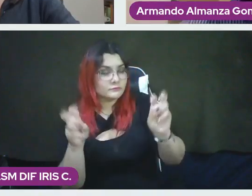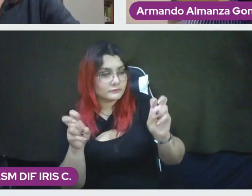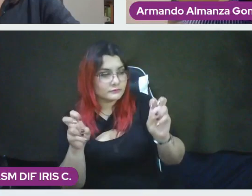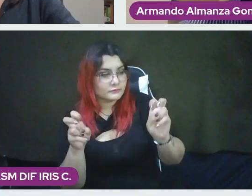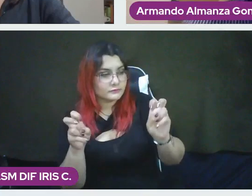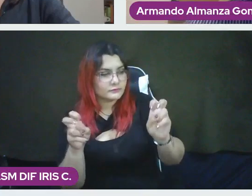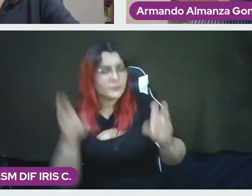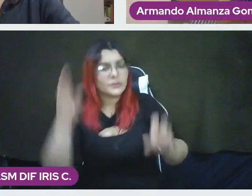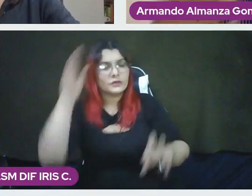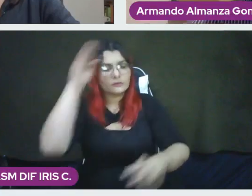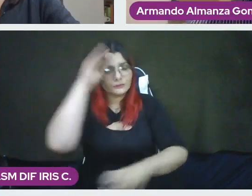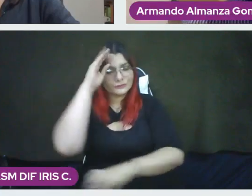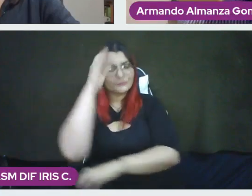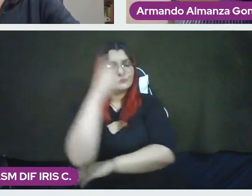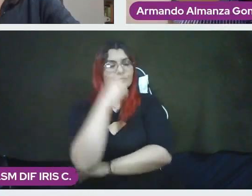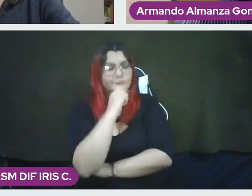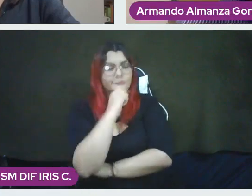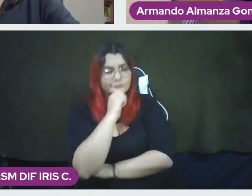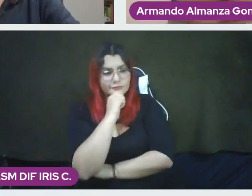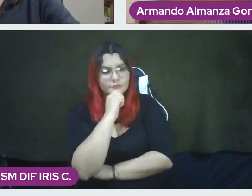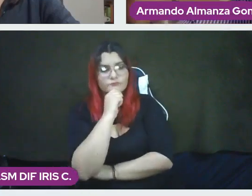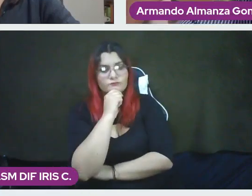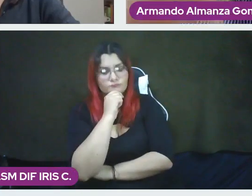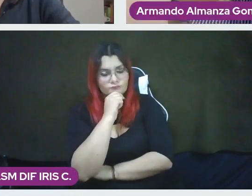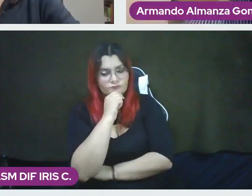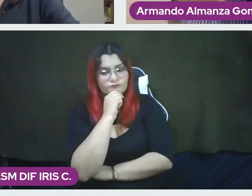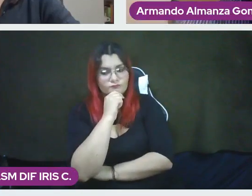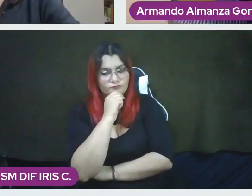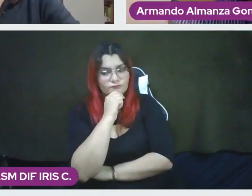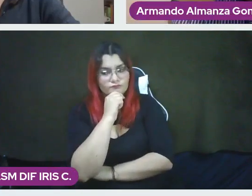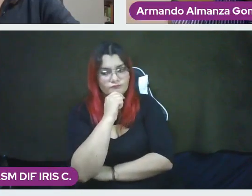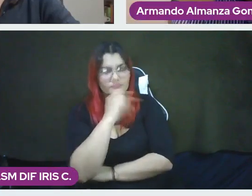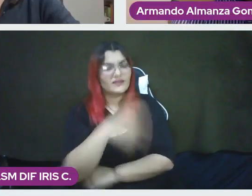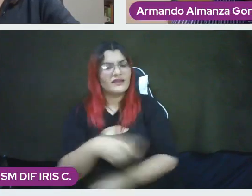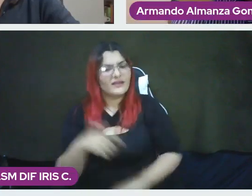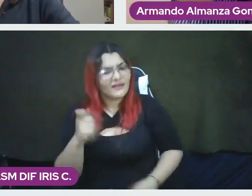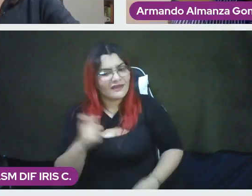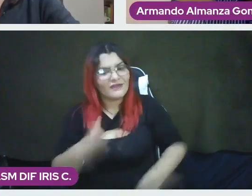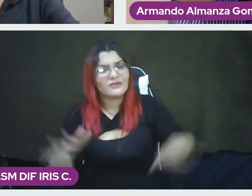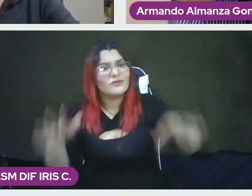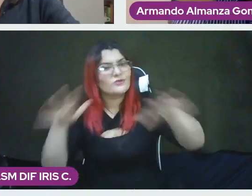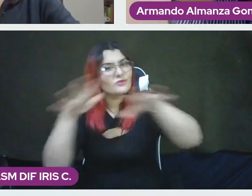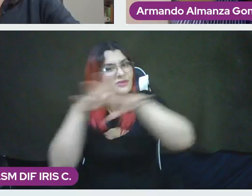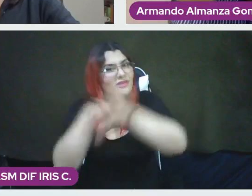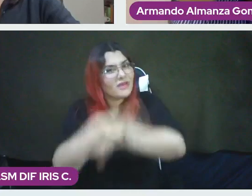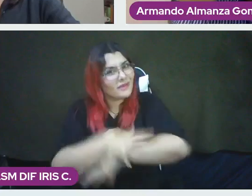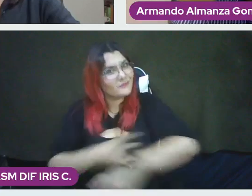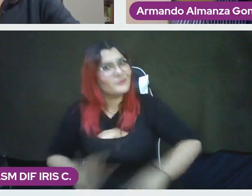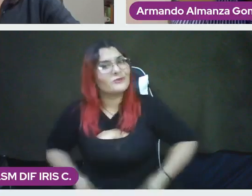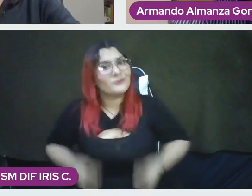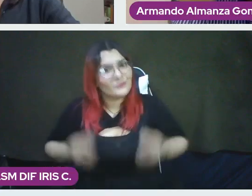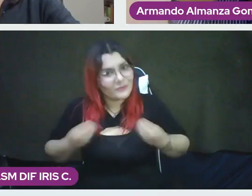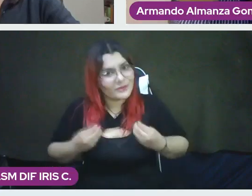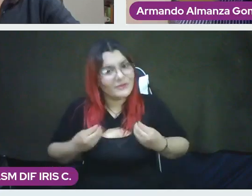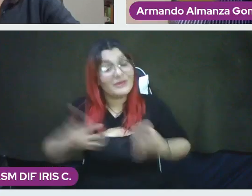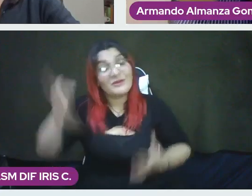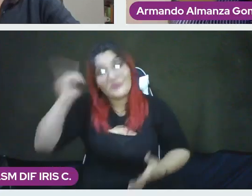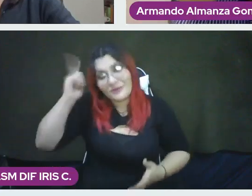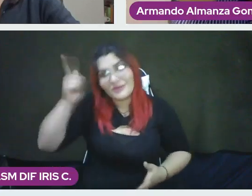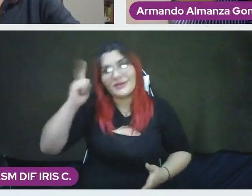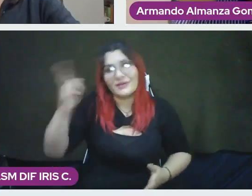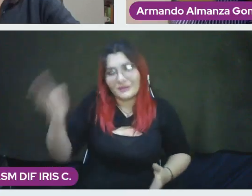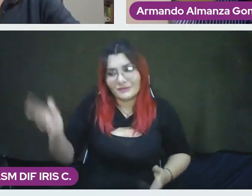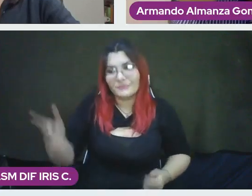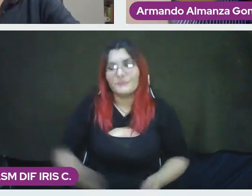reflexionar, pueda pensar y pueda ir más allá del diario vivir en esta necesidad que se